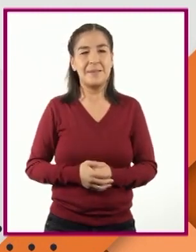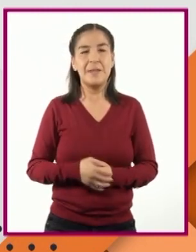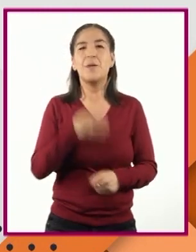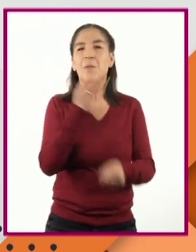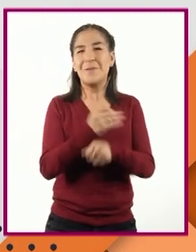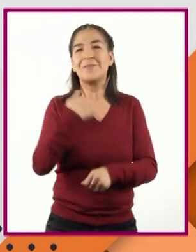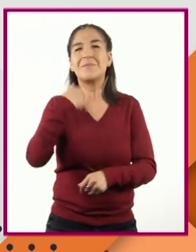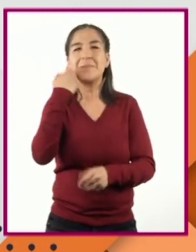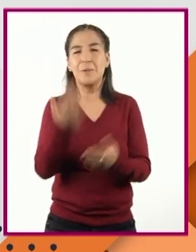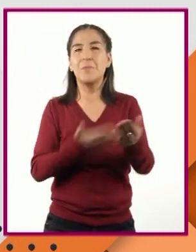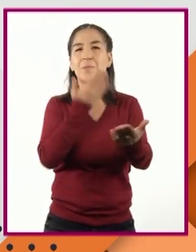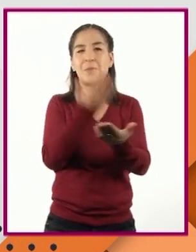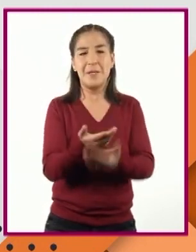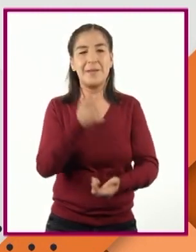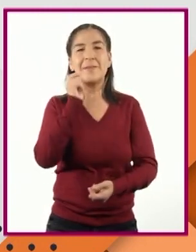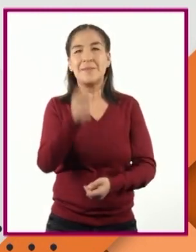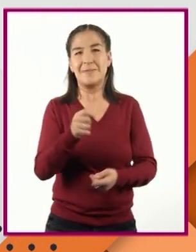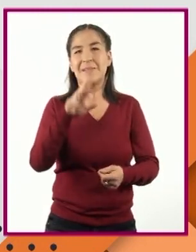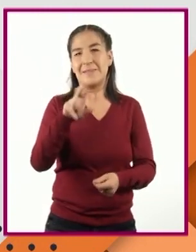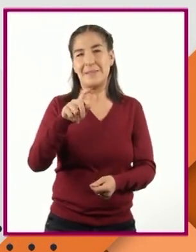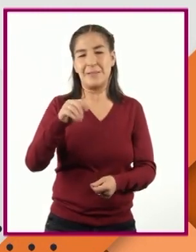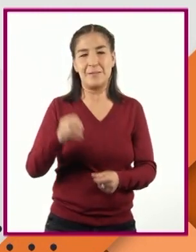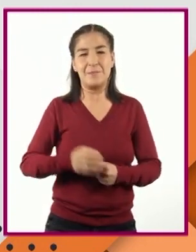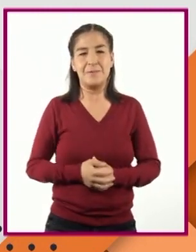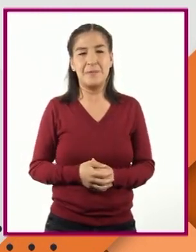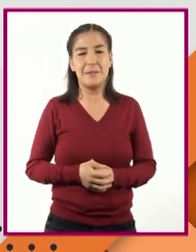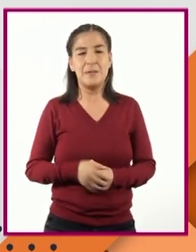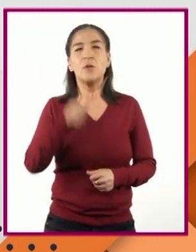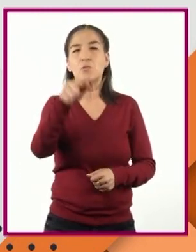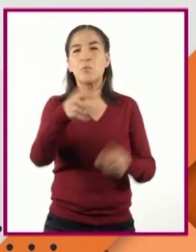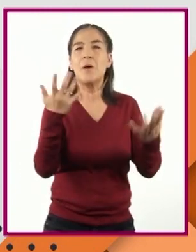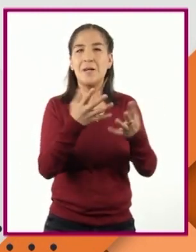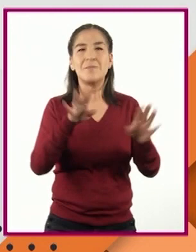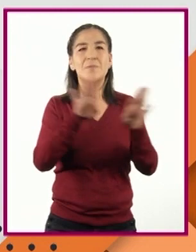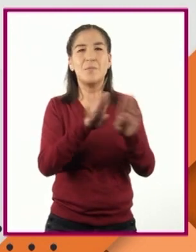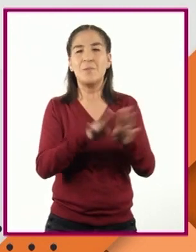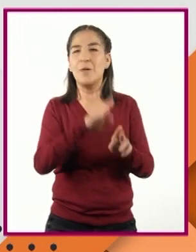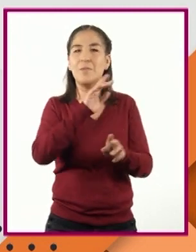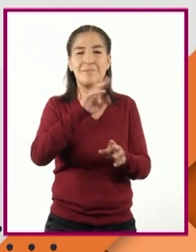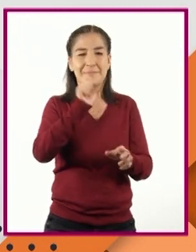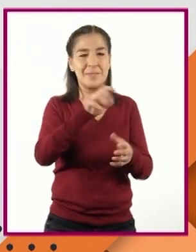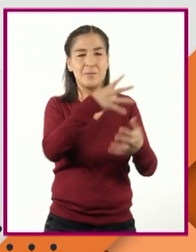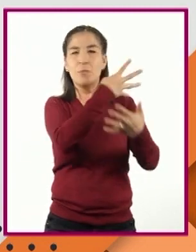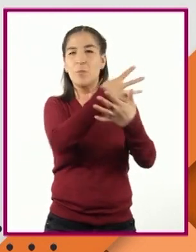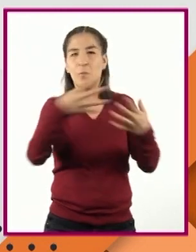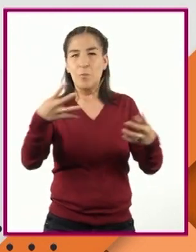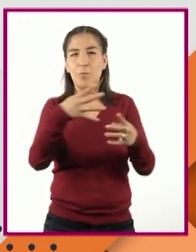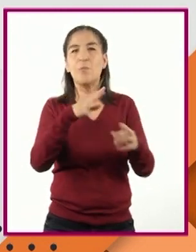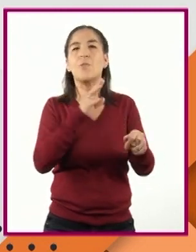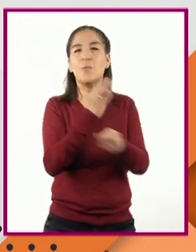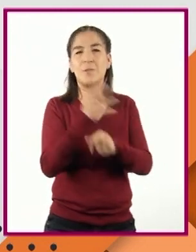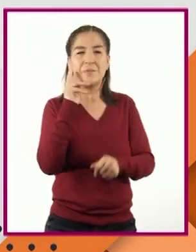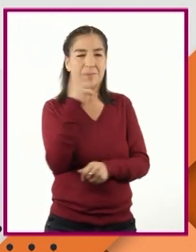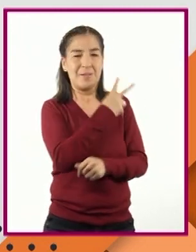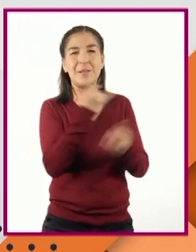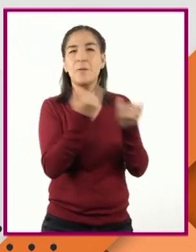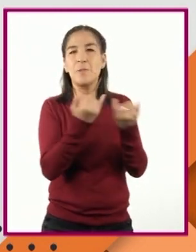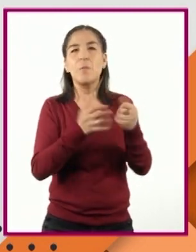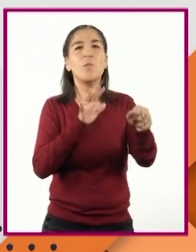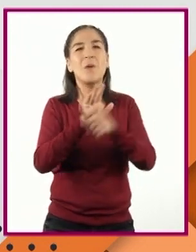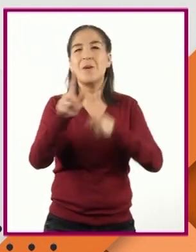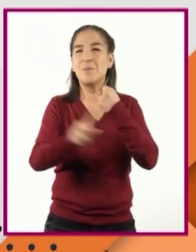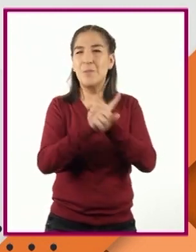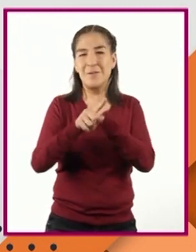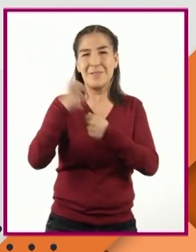cual me gustaría proponerles el siguiente reto. Elaboren un cuadro que concentre las principales causas de la independencia de